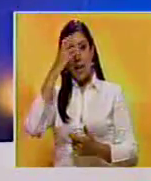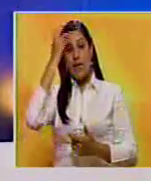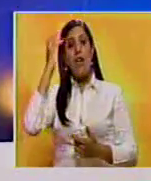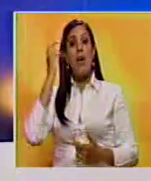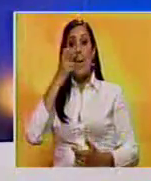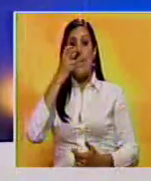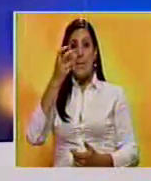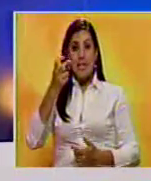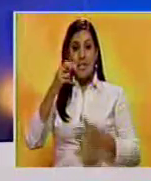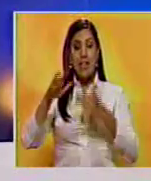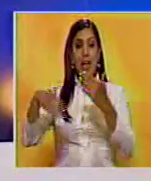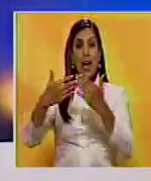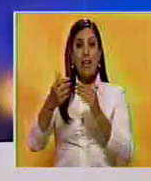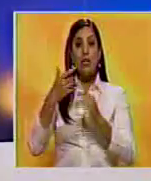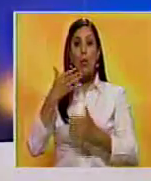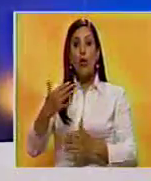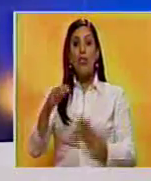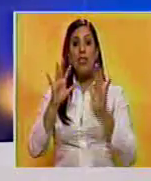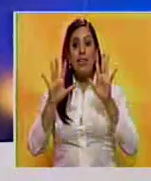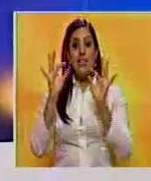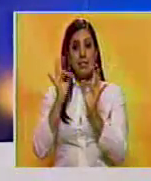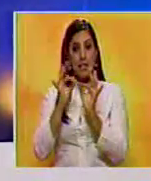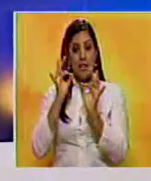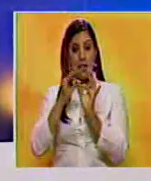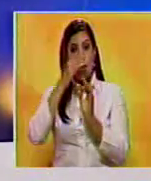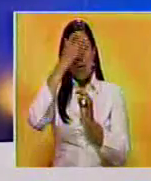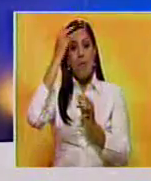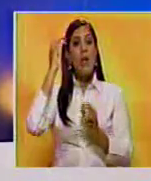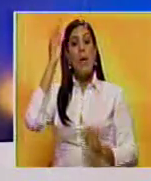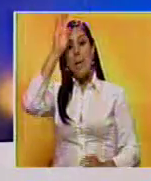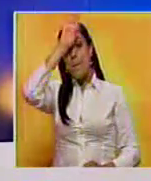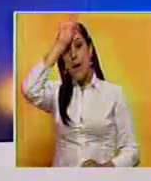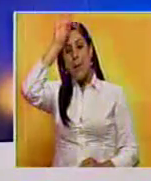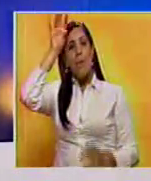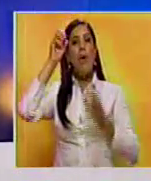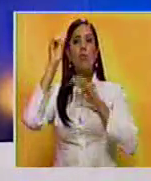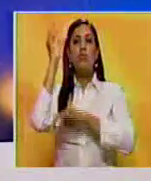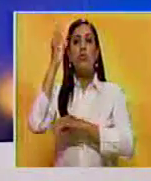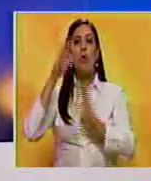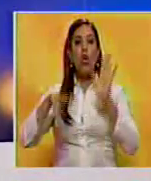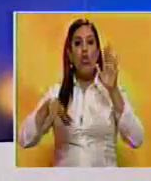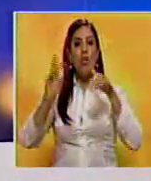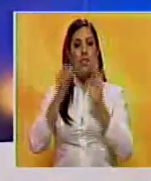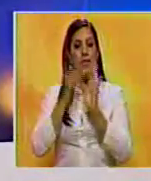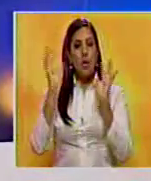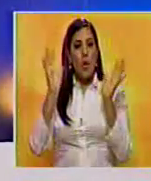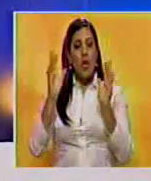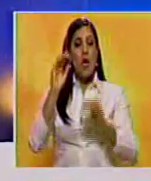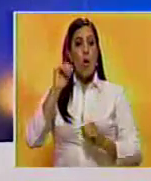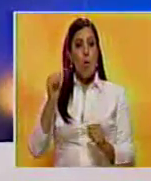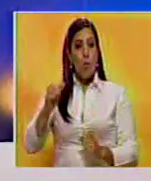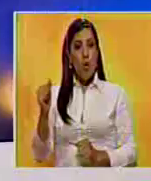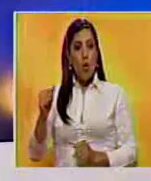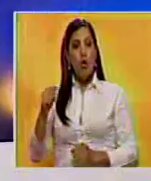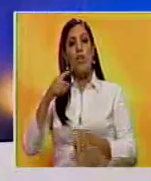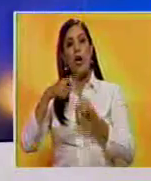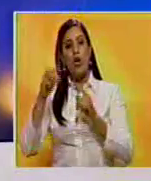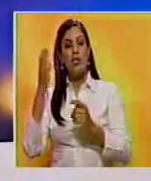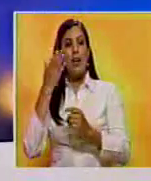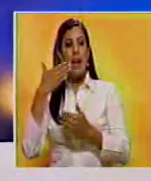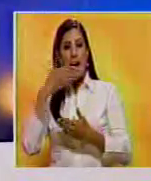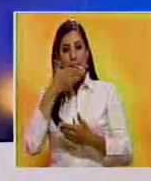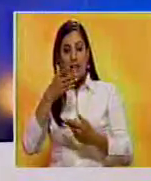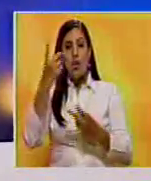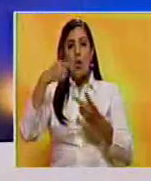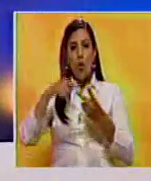En su visita, que se extenderá hasta el próximo 10 de septiembre, el sumo pontífice emitirá 12 alocuciones entre Bogotá, Villavicencio, Medellín y